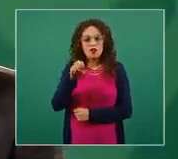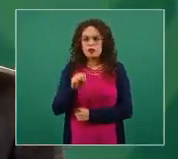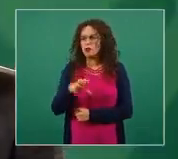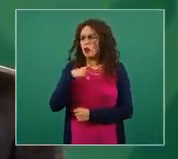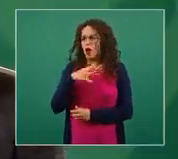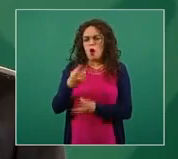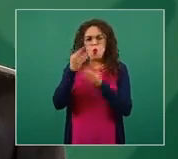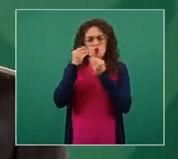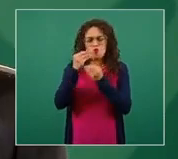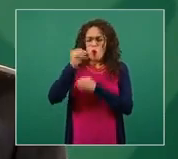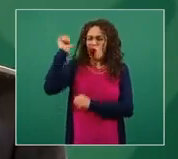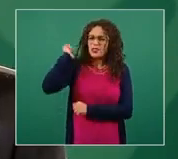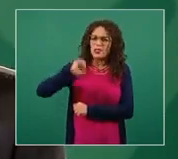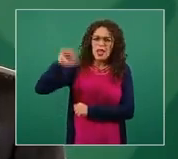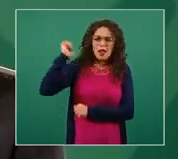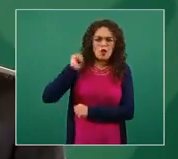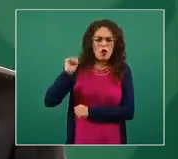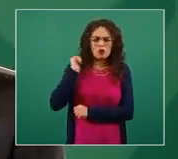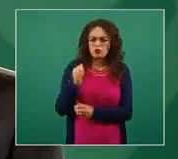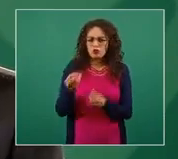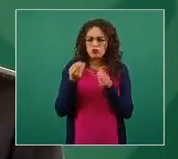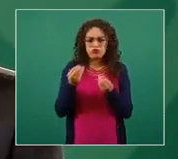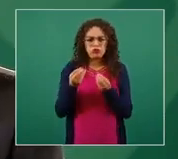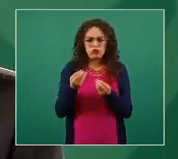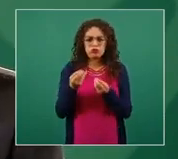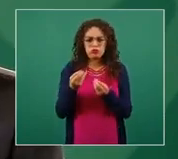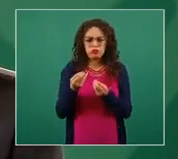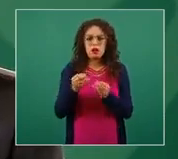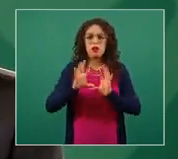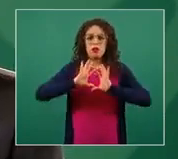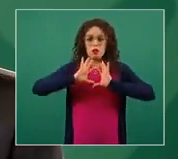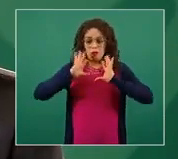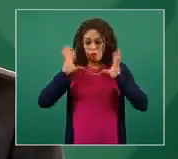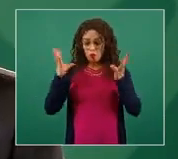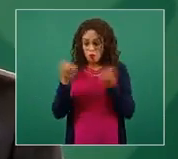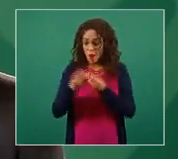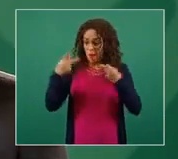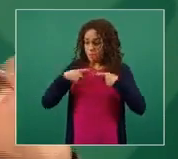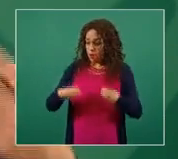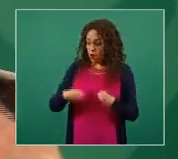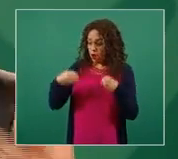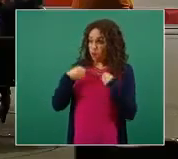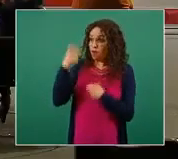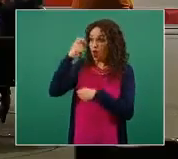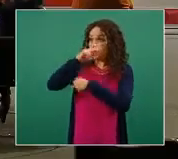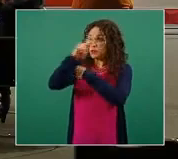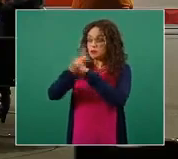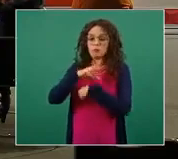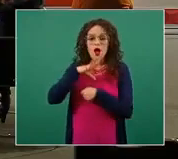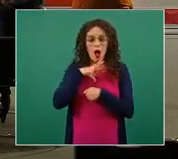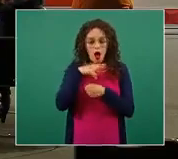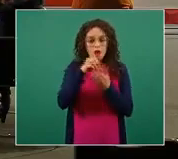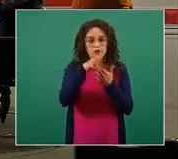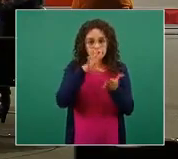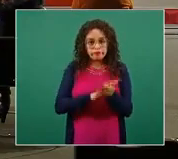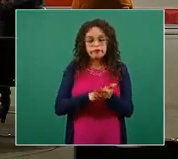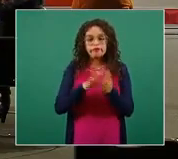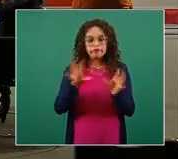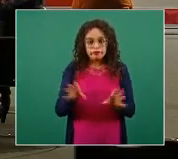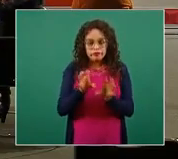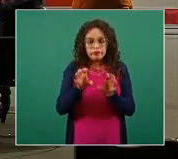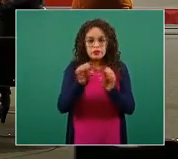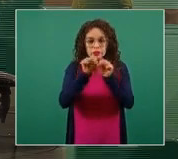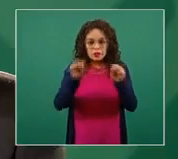incluso siglos, registros nominales de toda su población. Así lo vamos a hacer y vamos a estar informando en todo momento